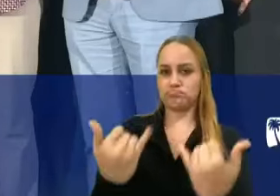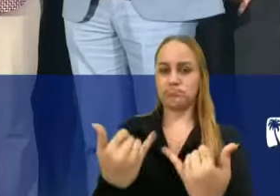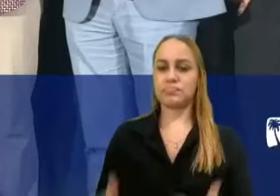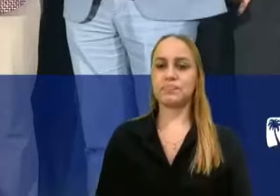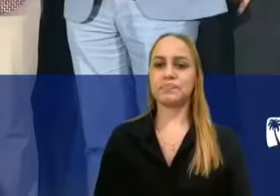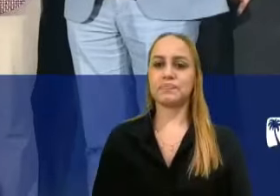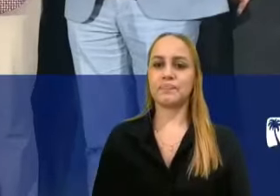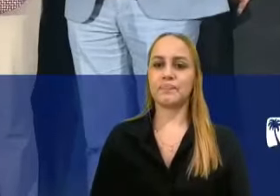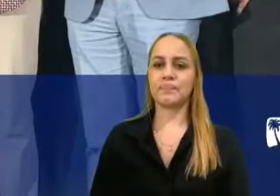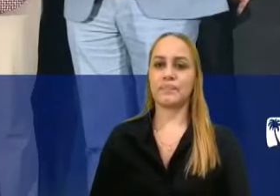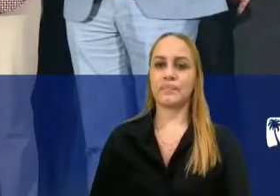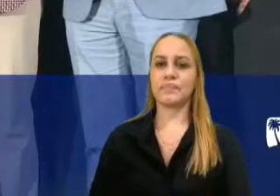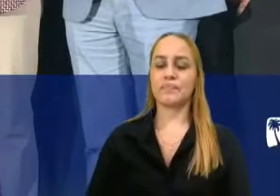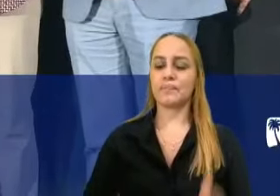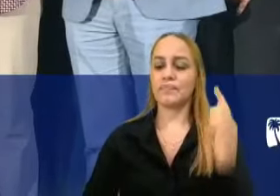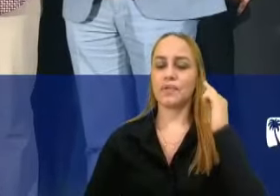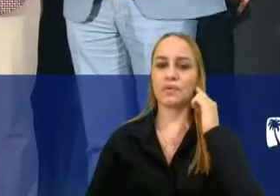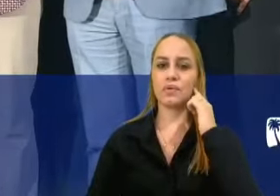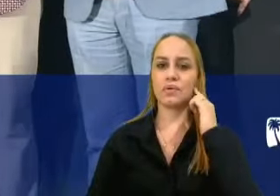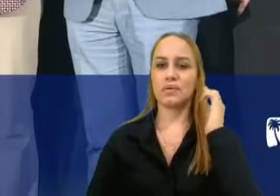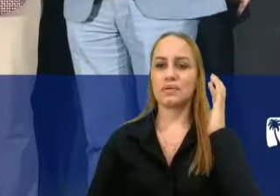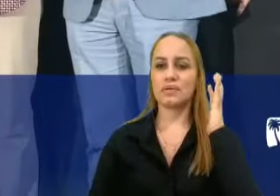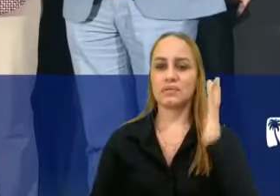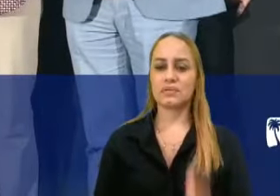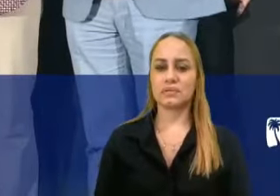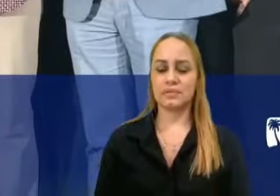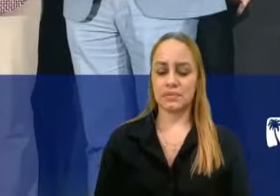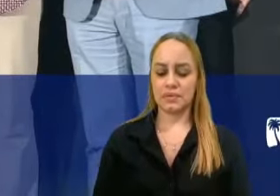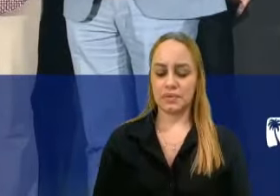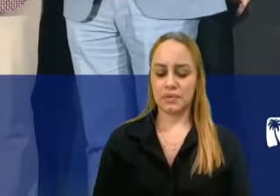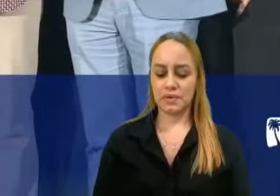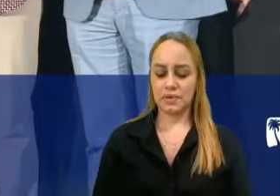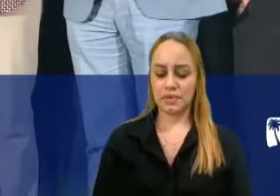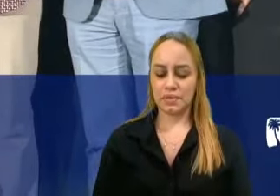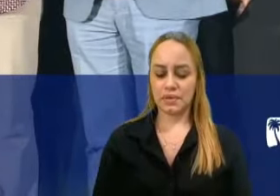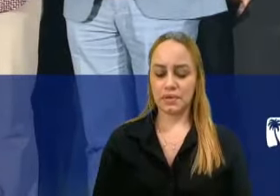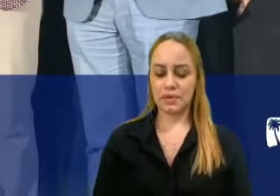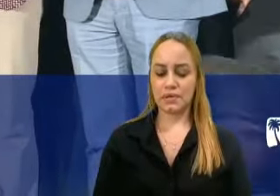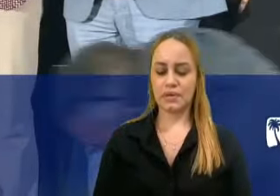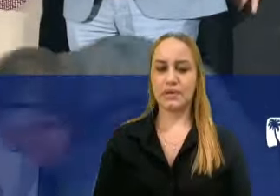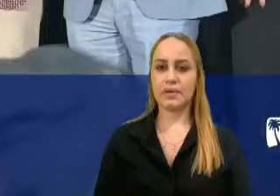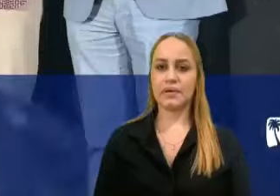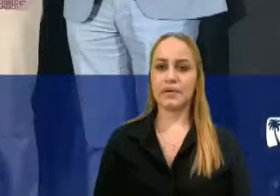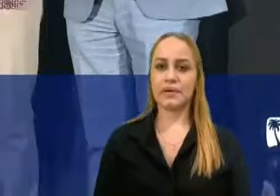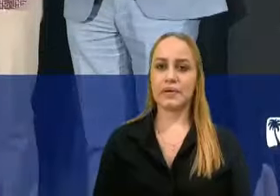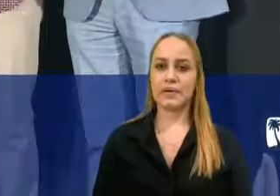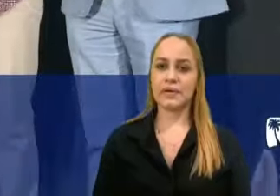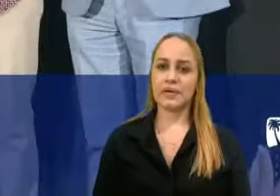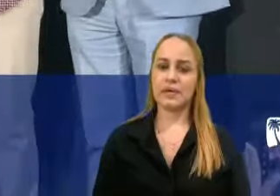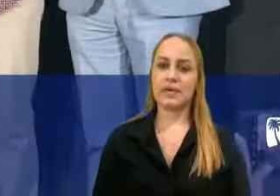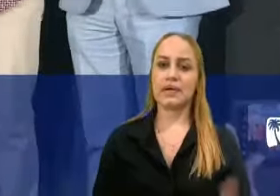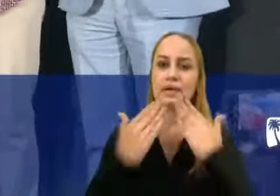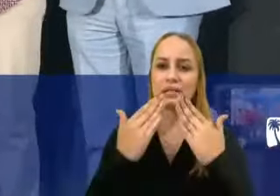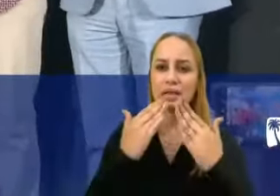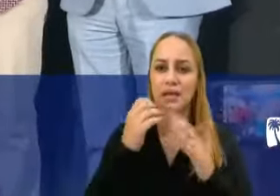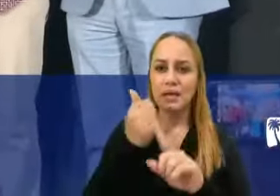tenemos a un nuevo presidente eh electo del senado de Puerto Rico en el senador Tomás Rivera